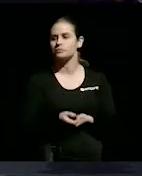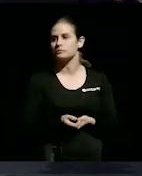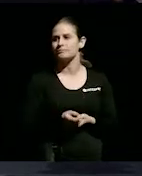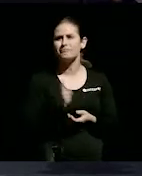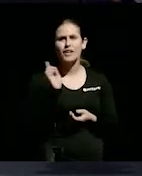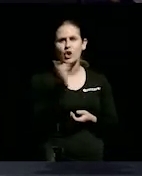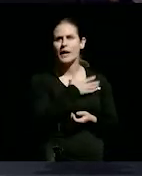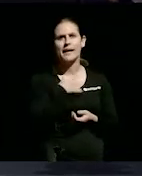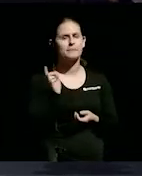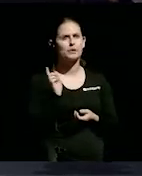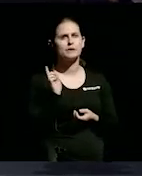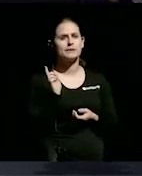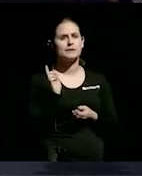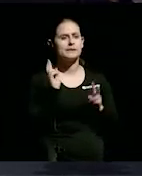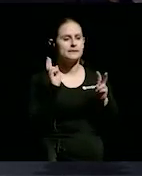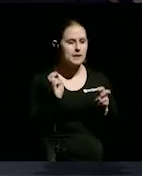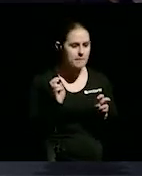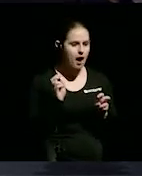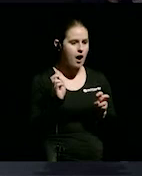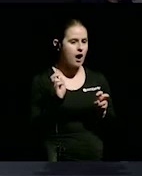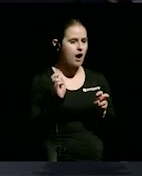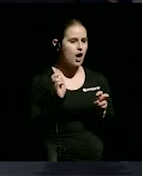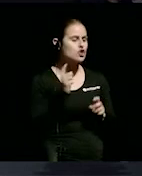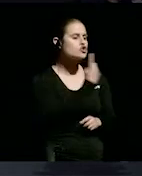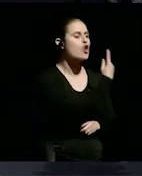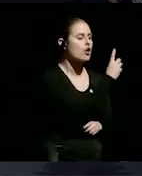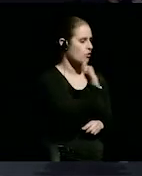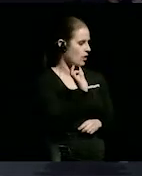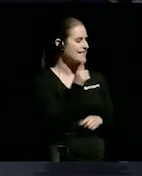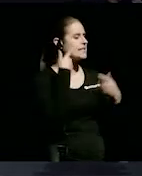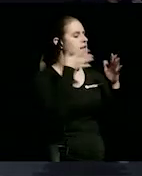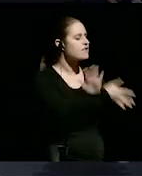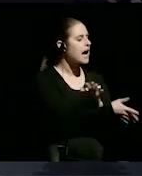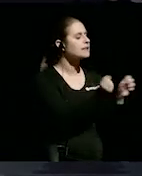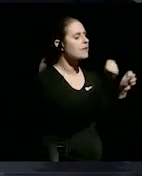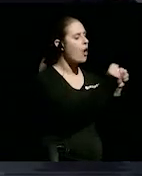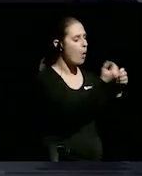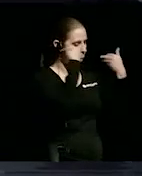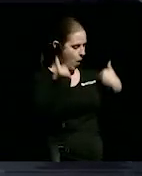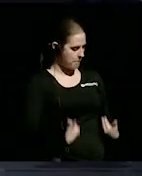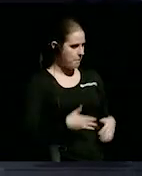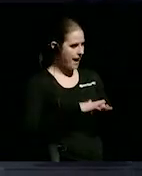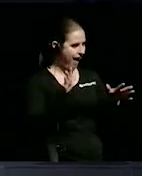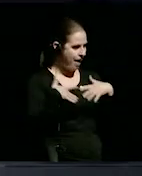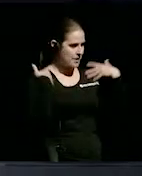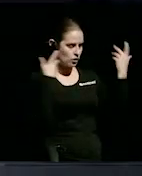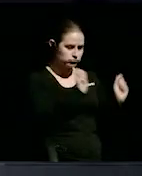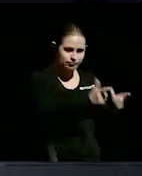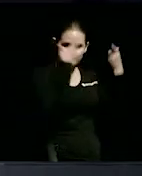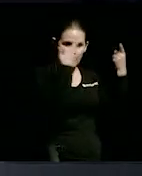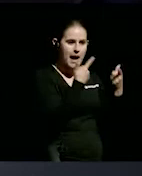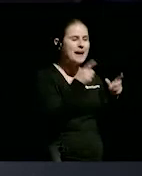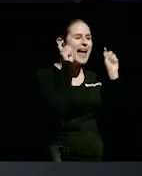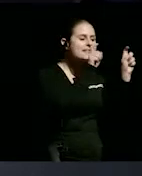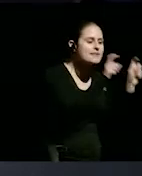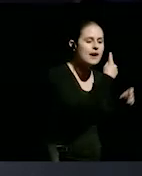No, es trabajar con, que trabajen con sus cuerpos, que se expresen físicamente. Es enseñarlos a que sepan